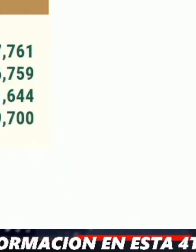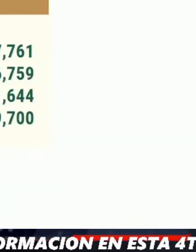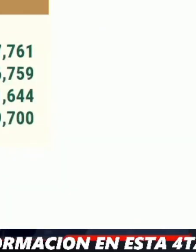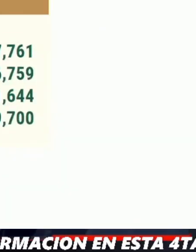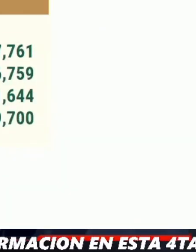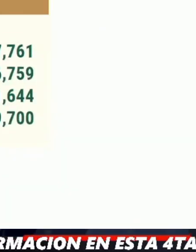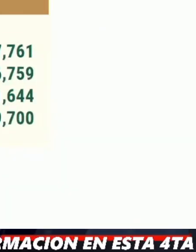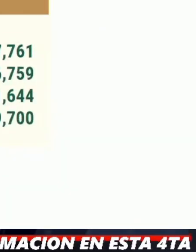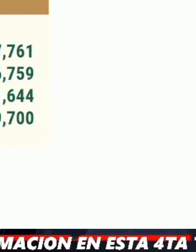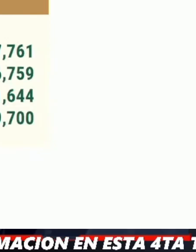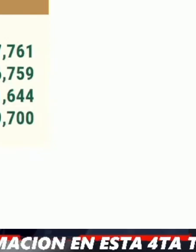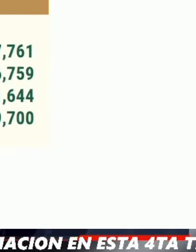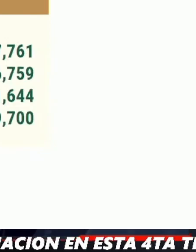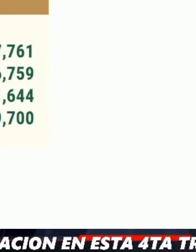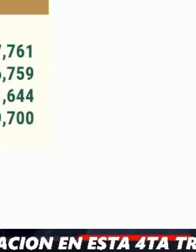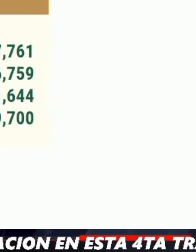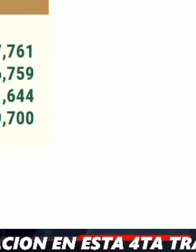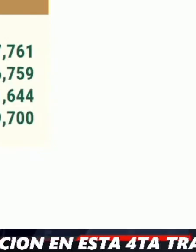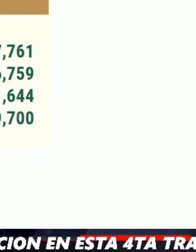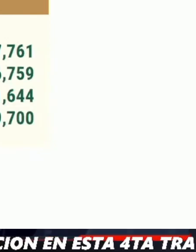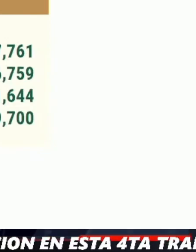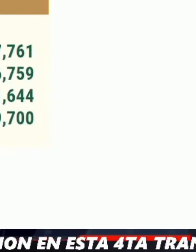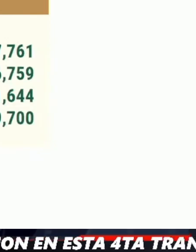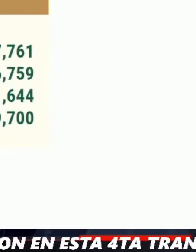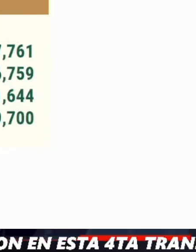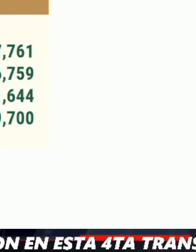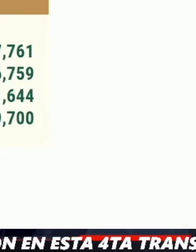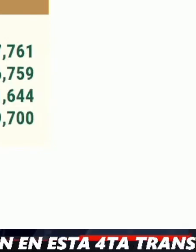675 netos, pero 45. Ah, no, pues sí, se raya.